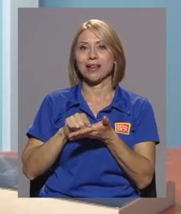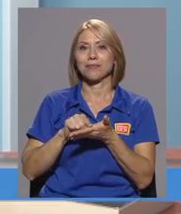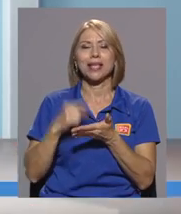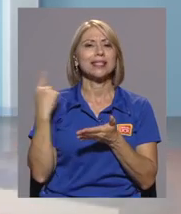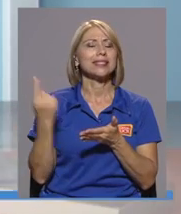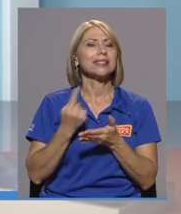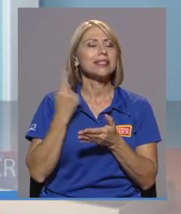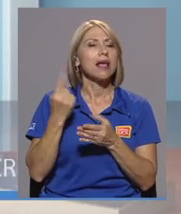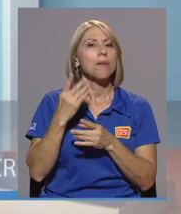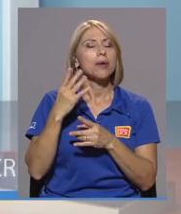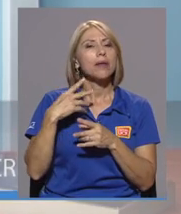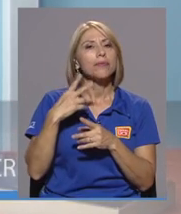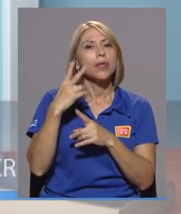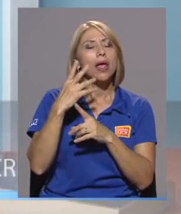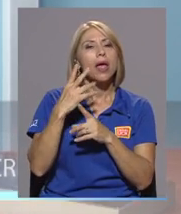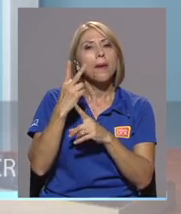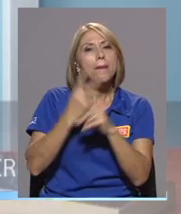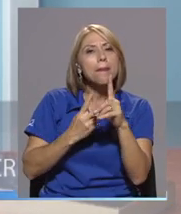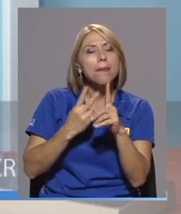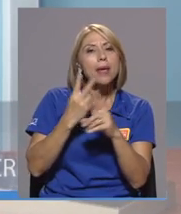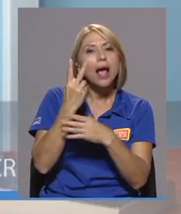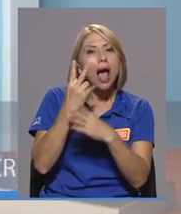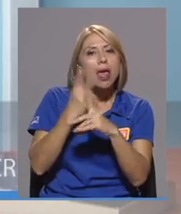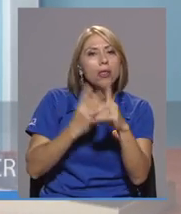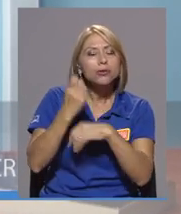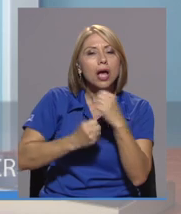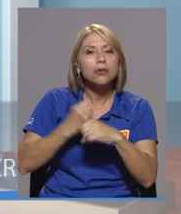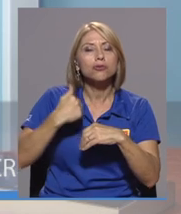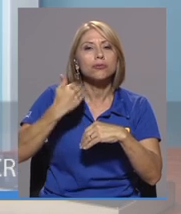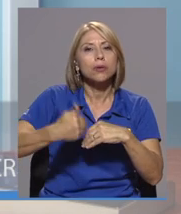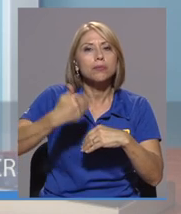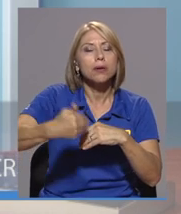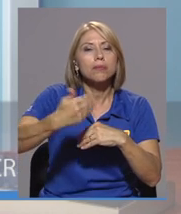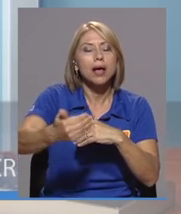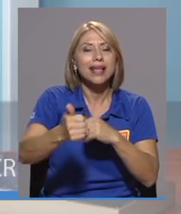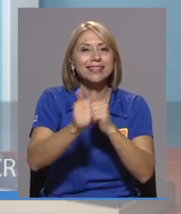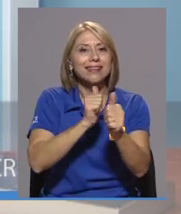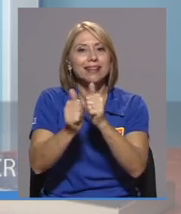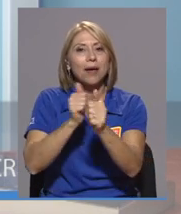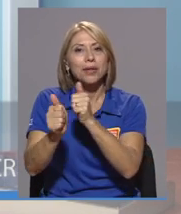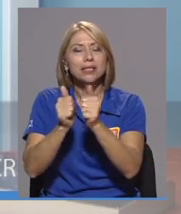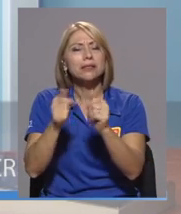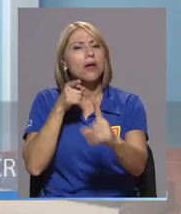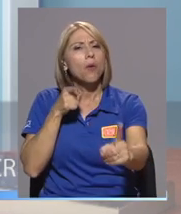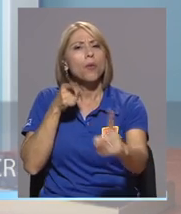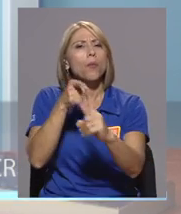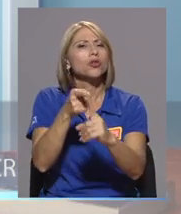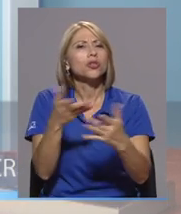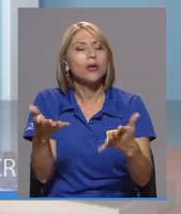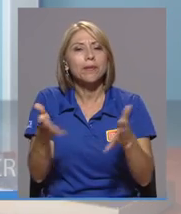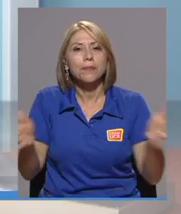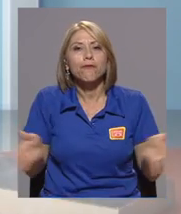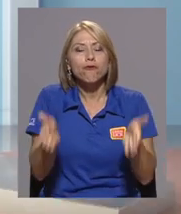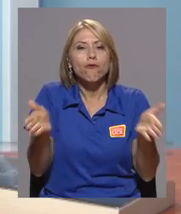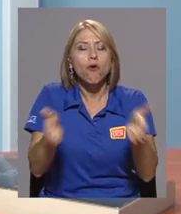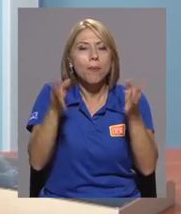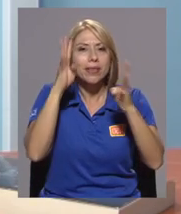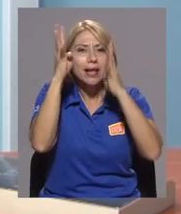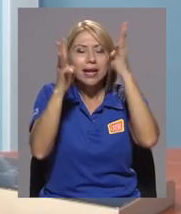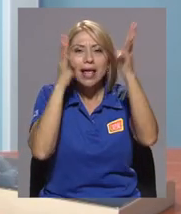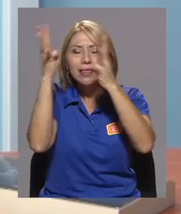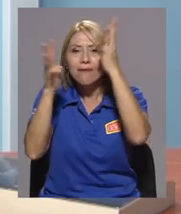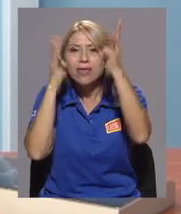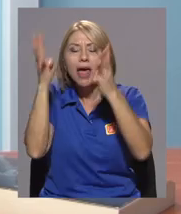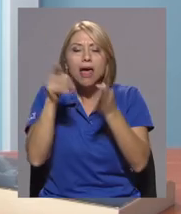organiza bianualmente tres certámenes que tienen como propósito poder fomentar la